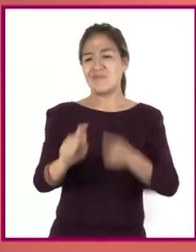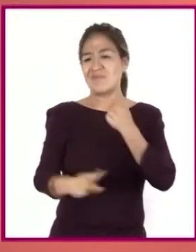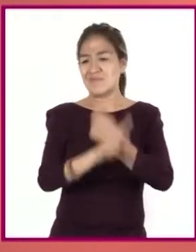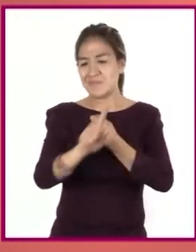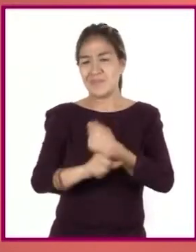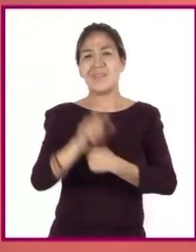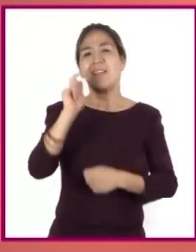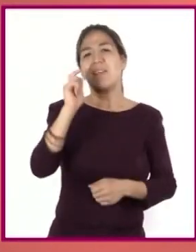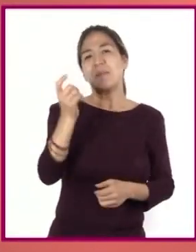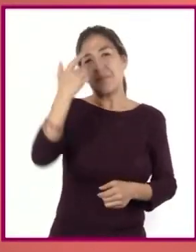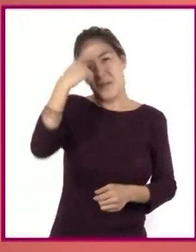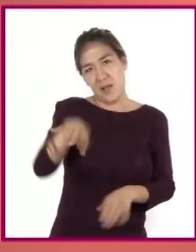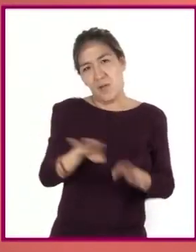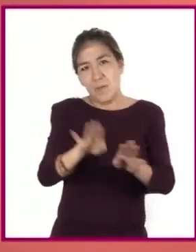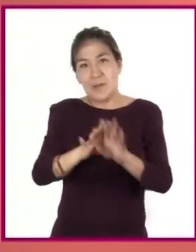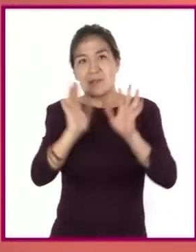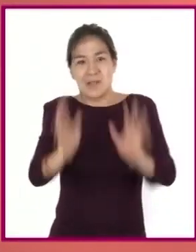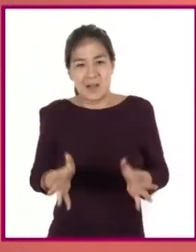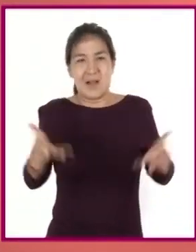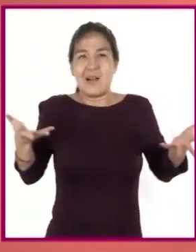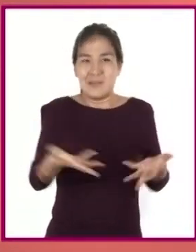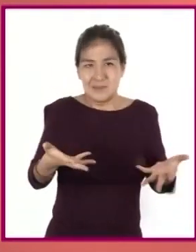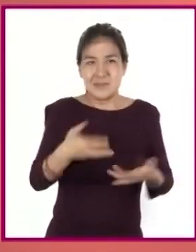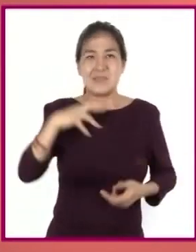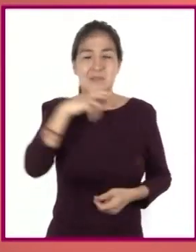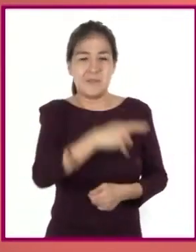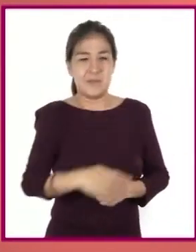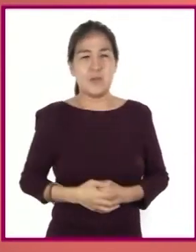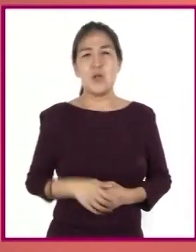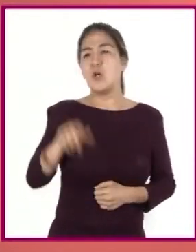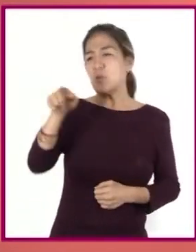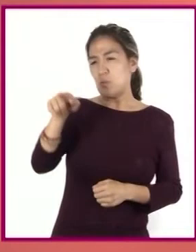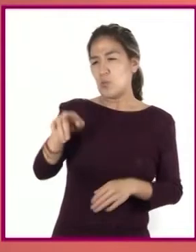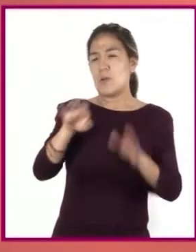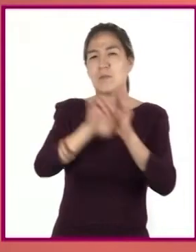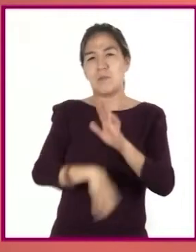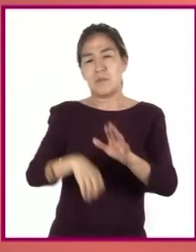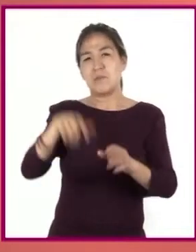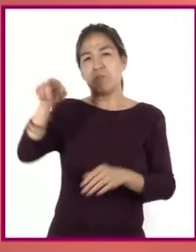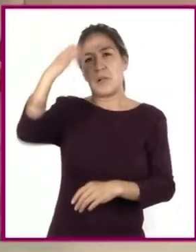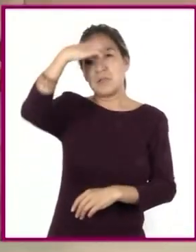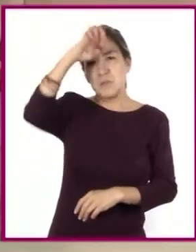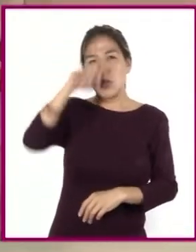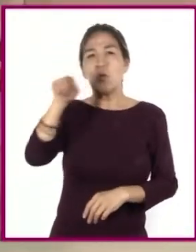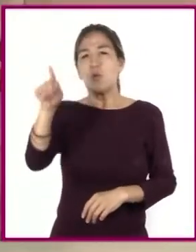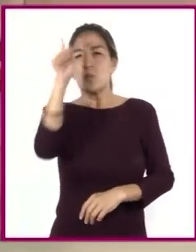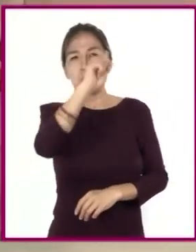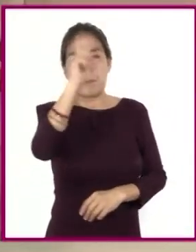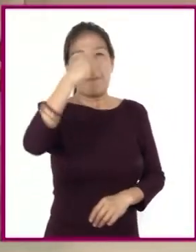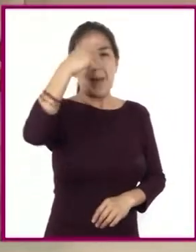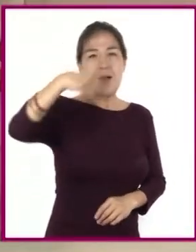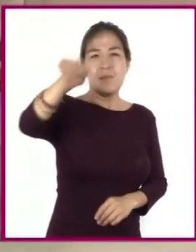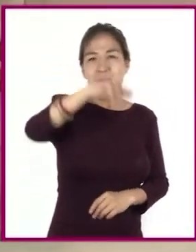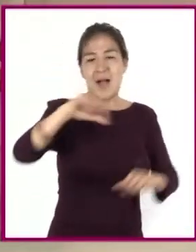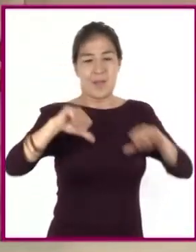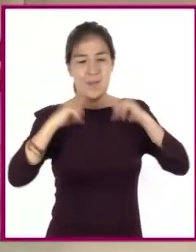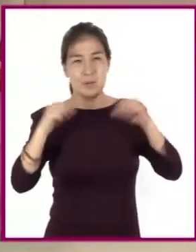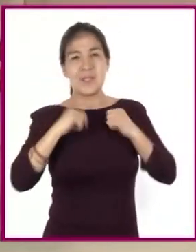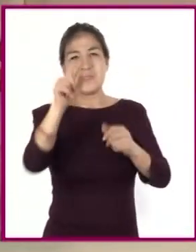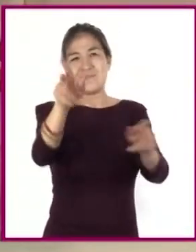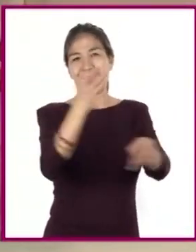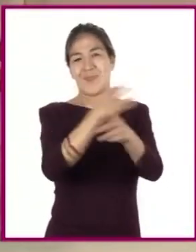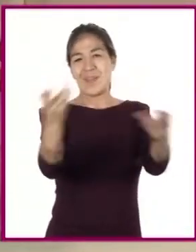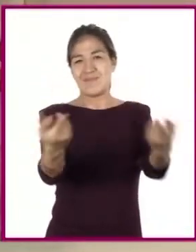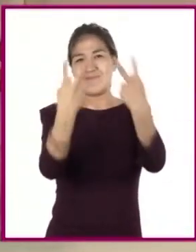plantear acciones inmediatas. Desde su experiencia, doctor, ¿qué acciones recomienda a los adolescentes que nos están siguiendo en esta